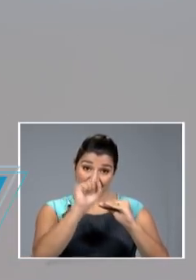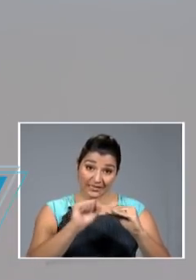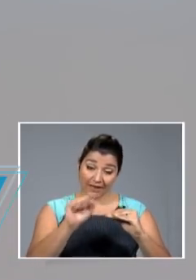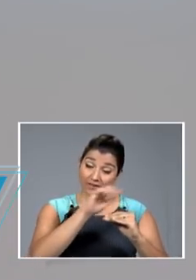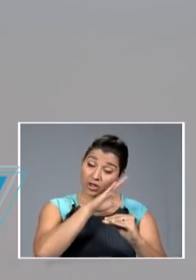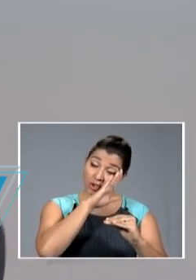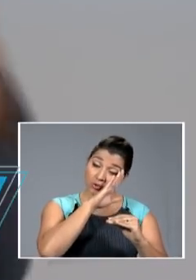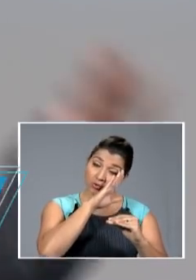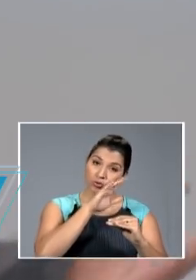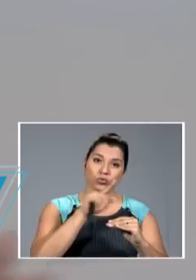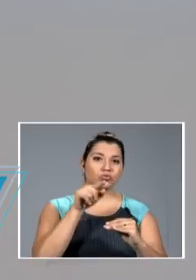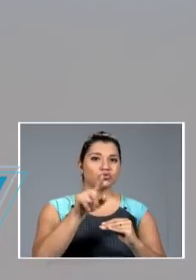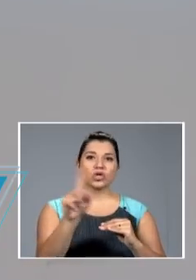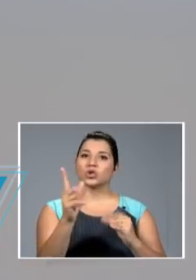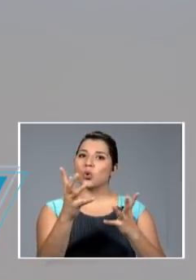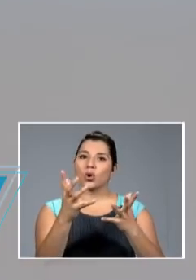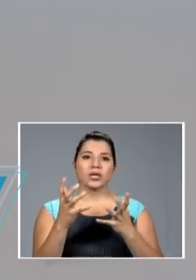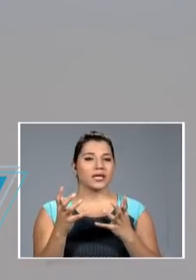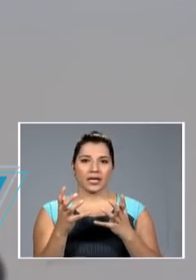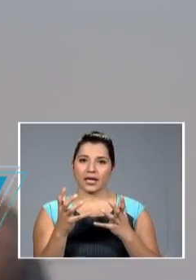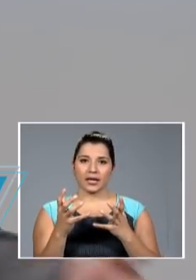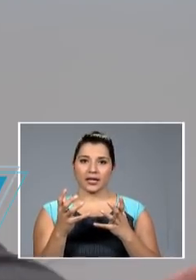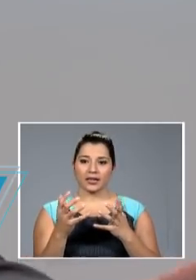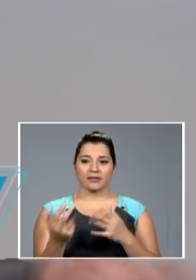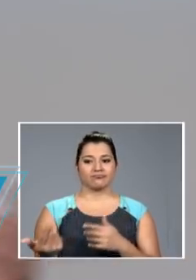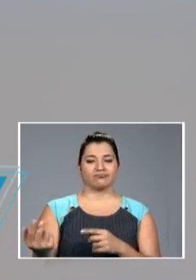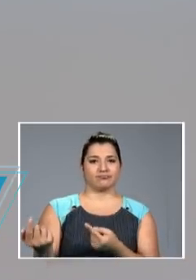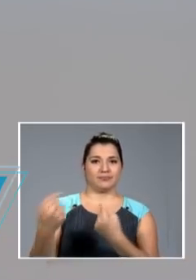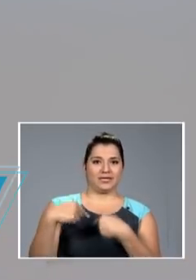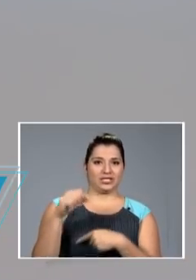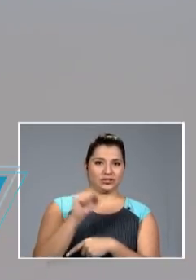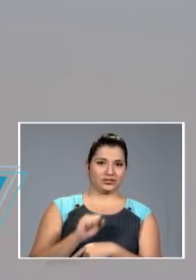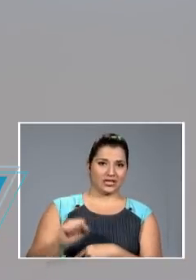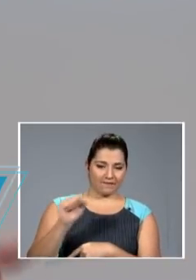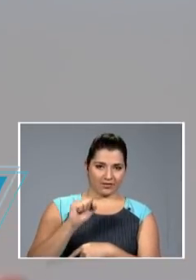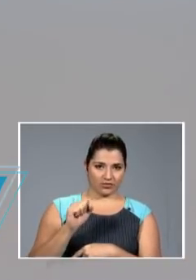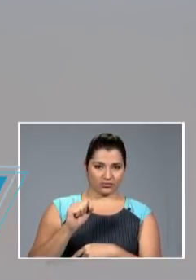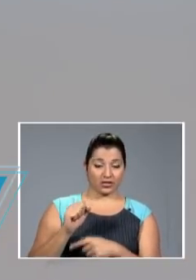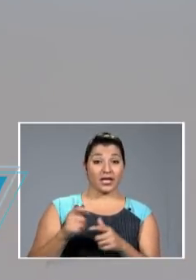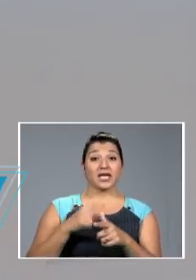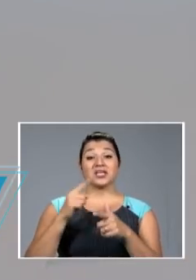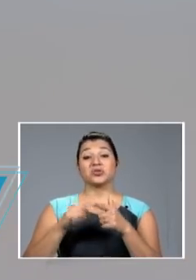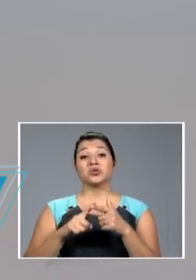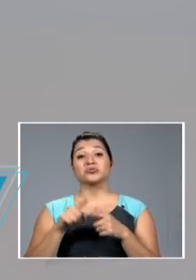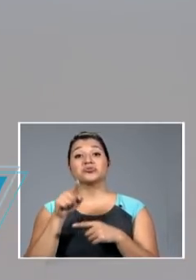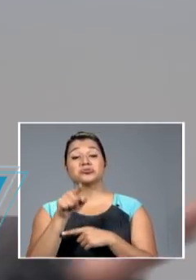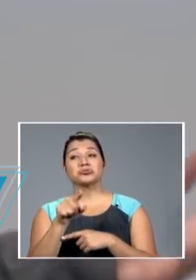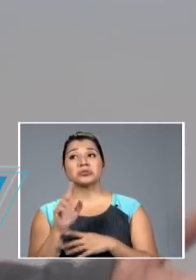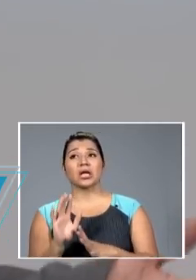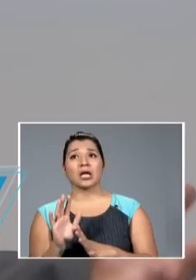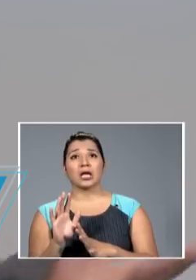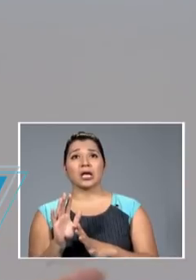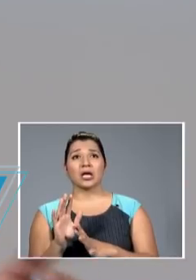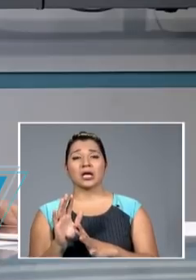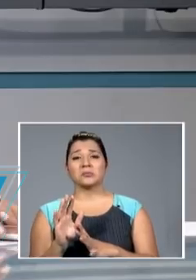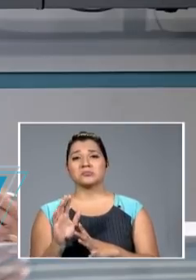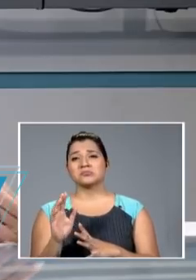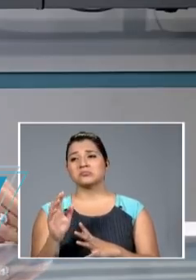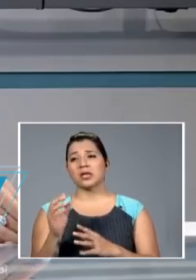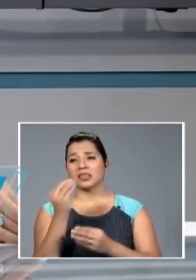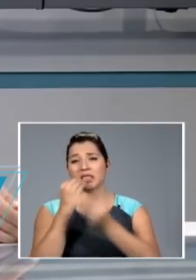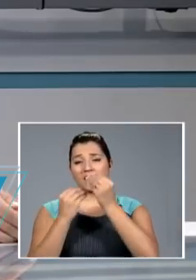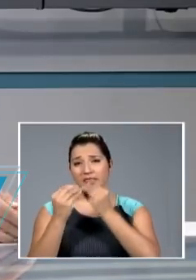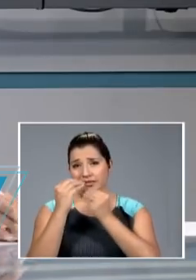venir el sábado sin dormir esa noche. Al día siguiente va a desayunar y al final va saliendo a las 10 de la mañana. Sumémosle 6